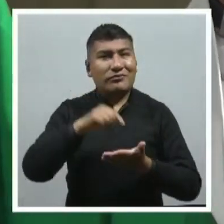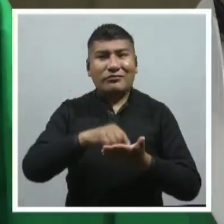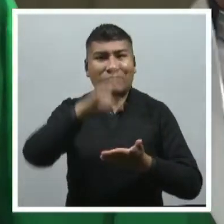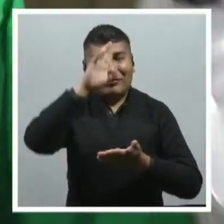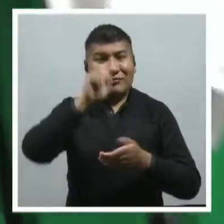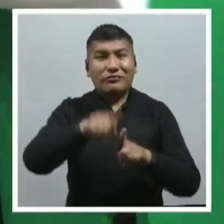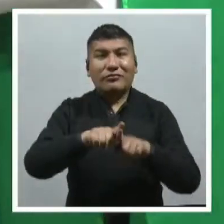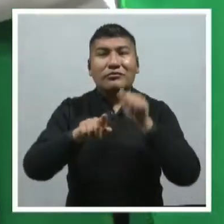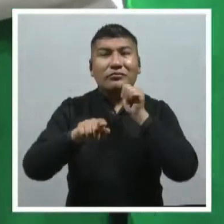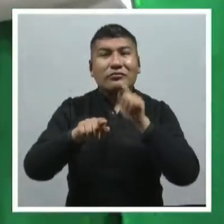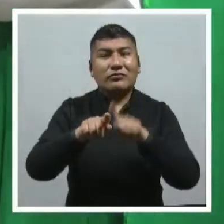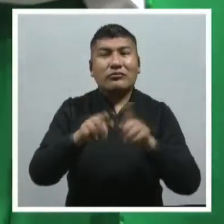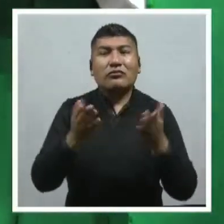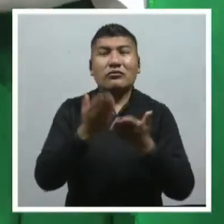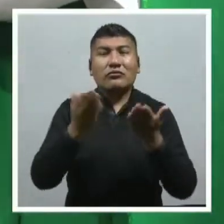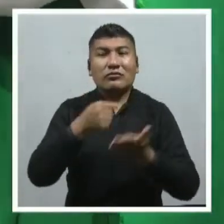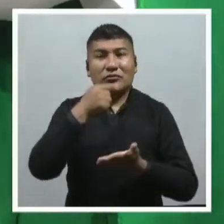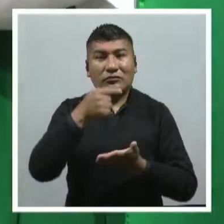¿Dónde dicen eso?